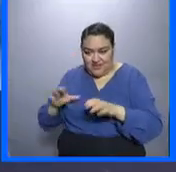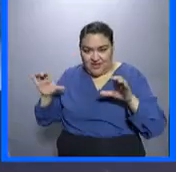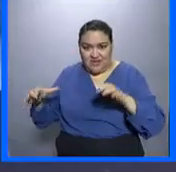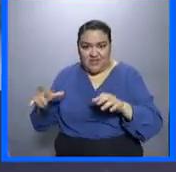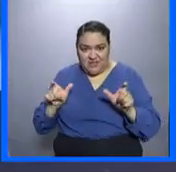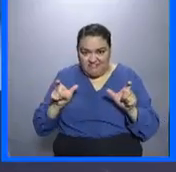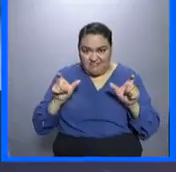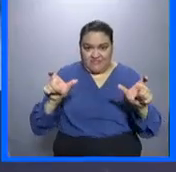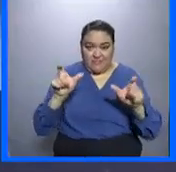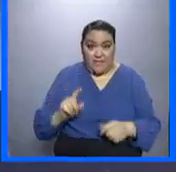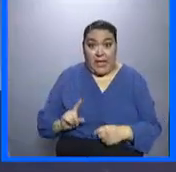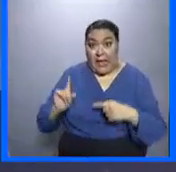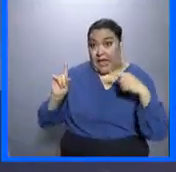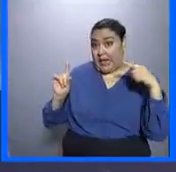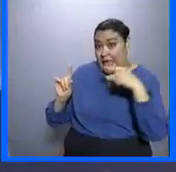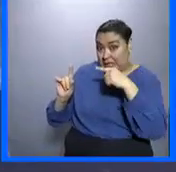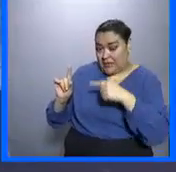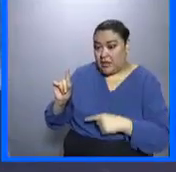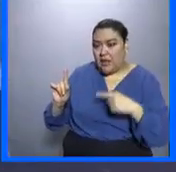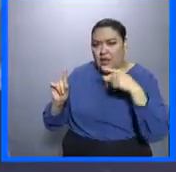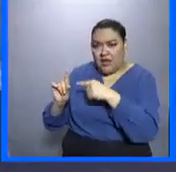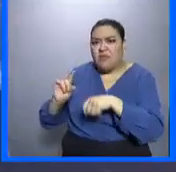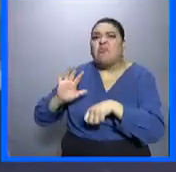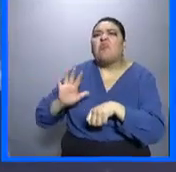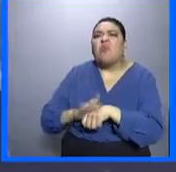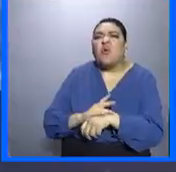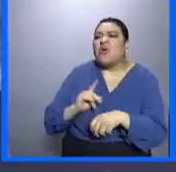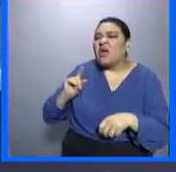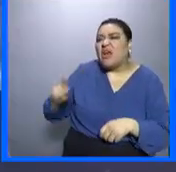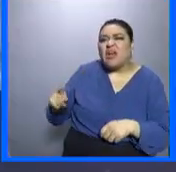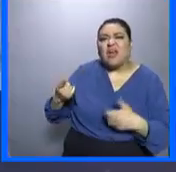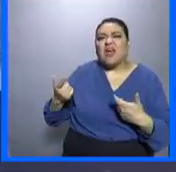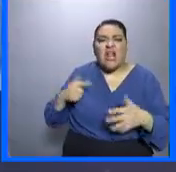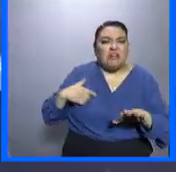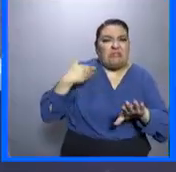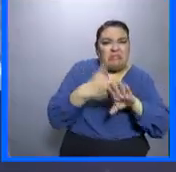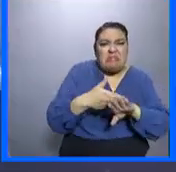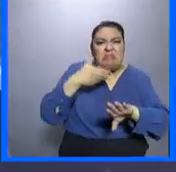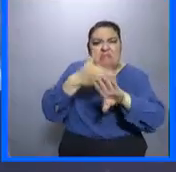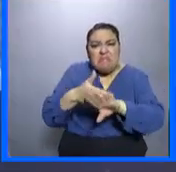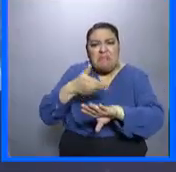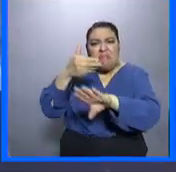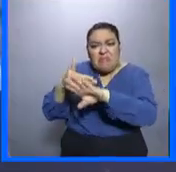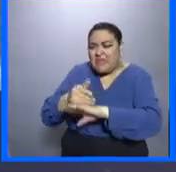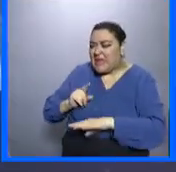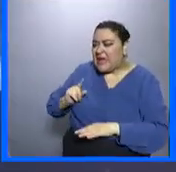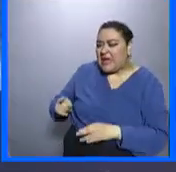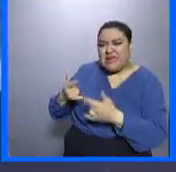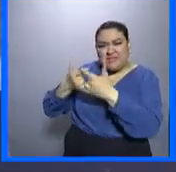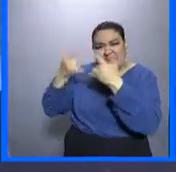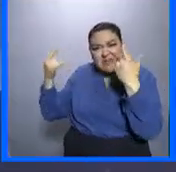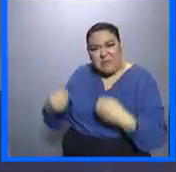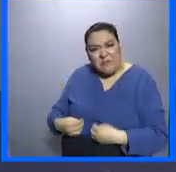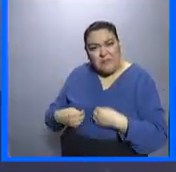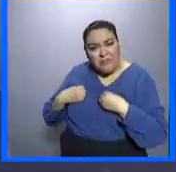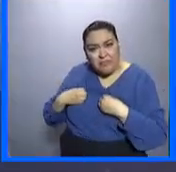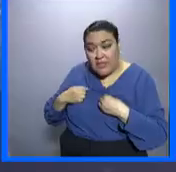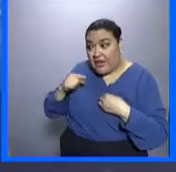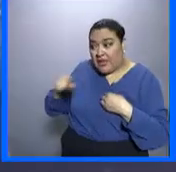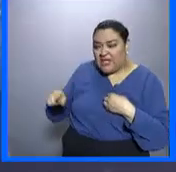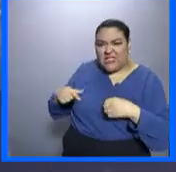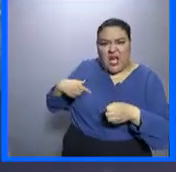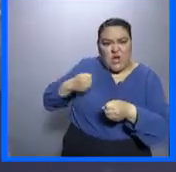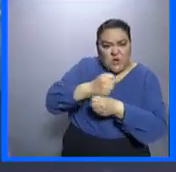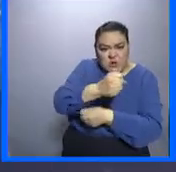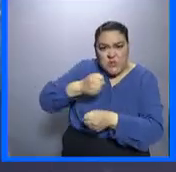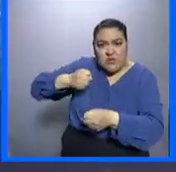Seguridad. Las razones y sin razones que Nazar tuvo para hacer lo que hizo en su larga trayectoria como represor